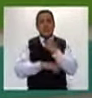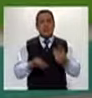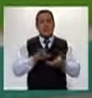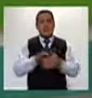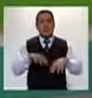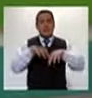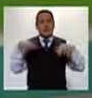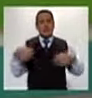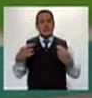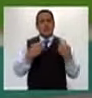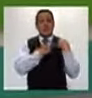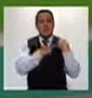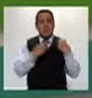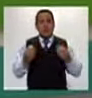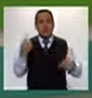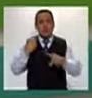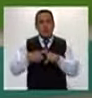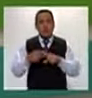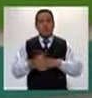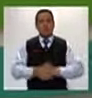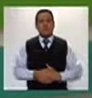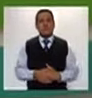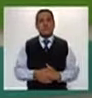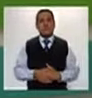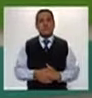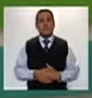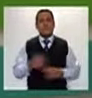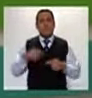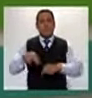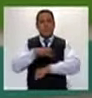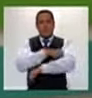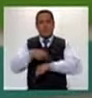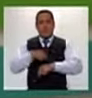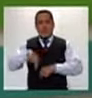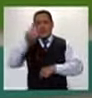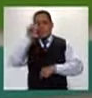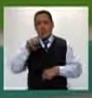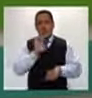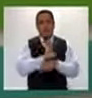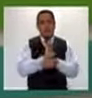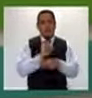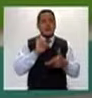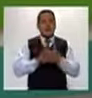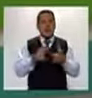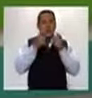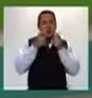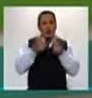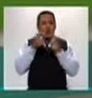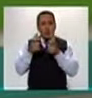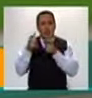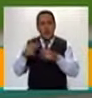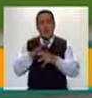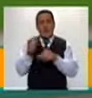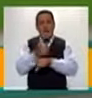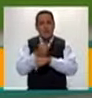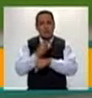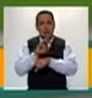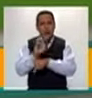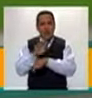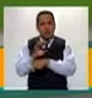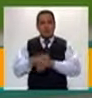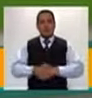representados por digamos así profesionales de perú y del ecuador quienes van a estar monitoreando asesorando